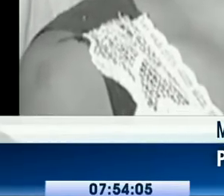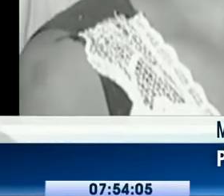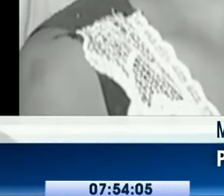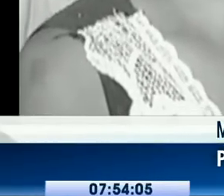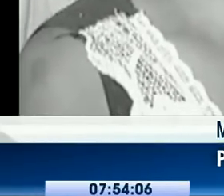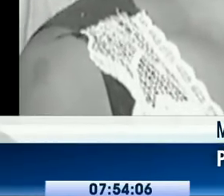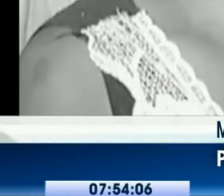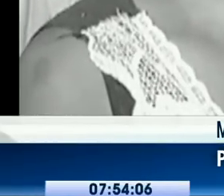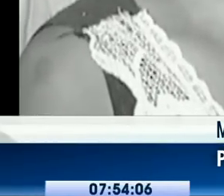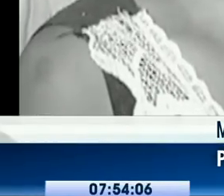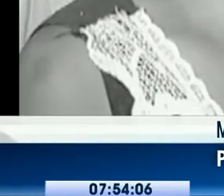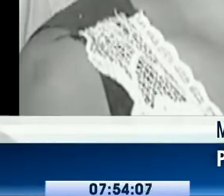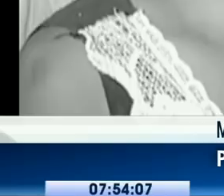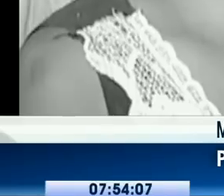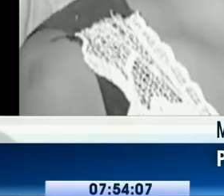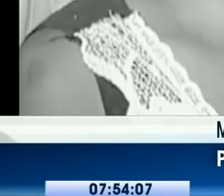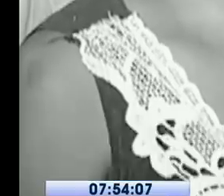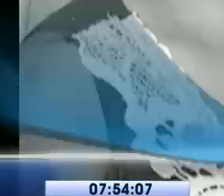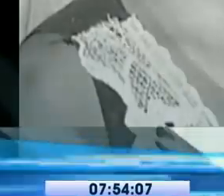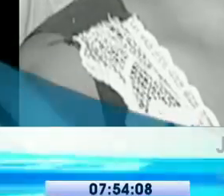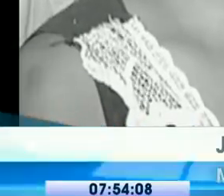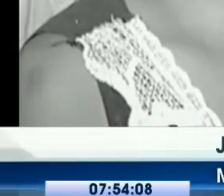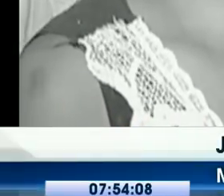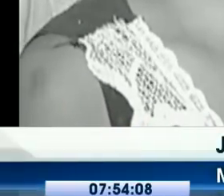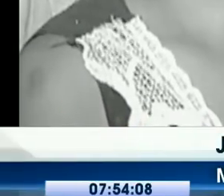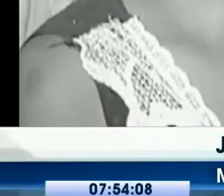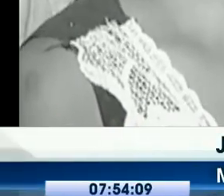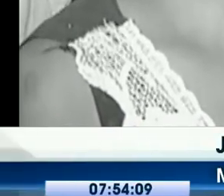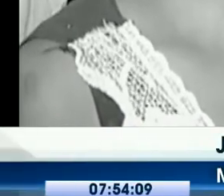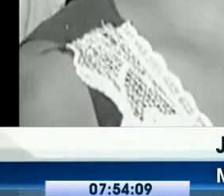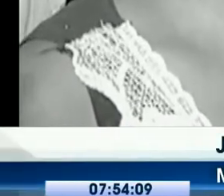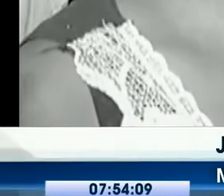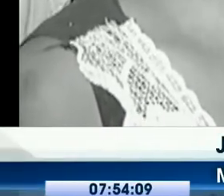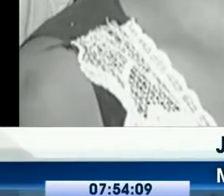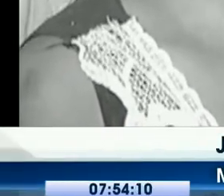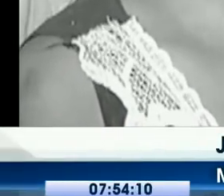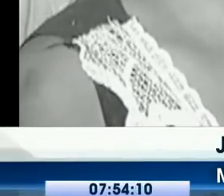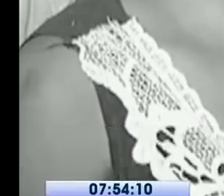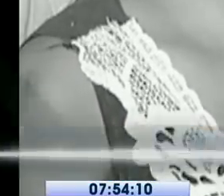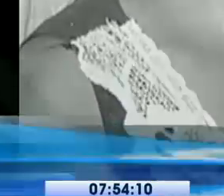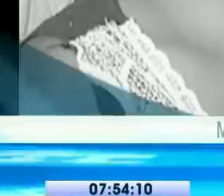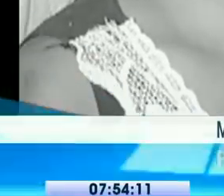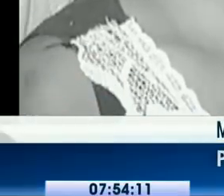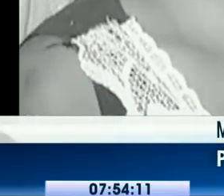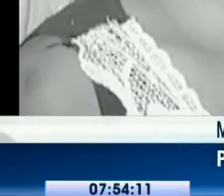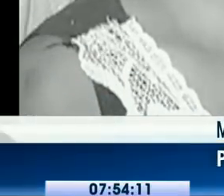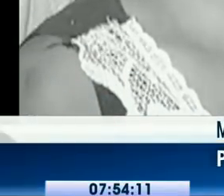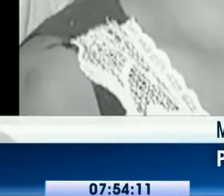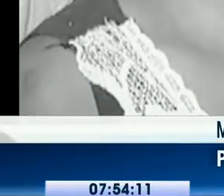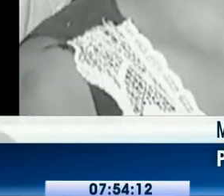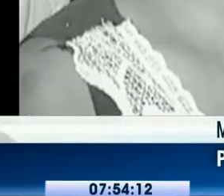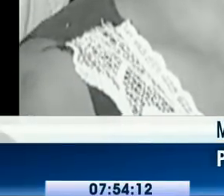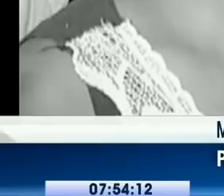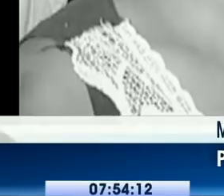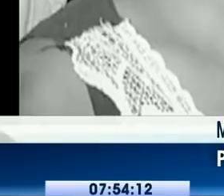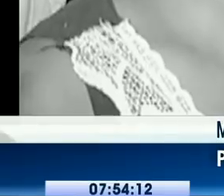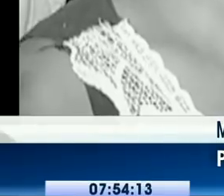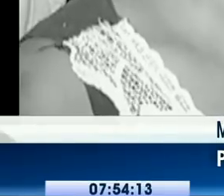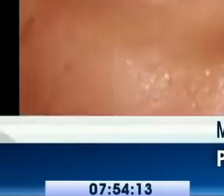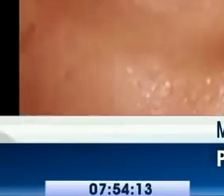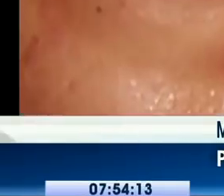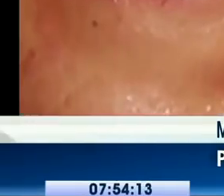aquí. Juegos de vaso. El otro día me vendió la plancha también, todo me anda